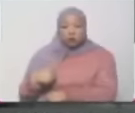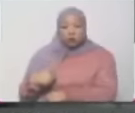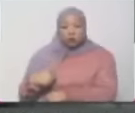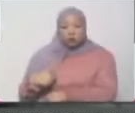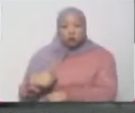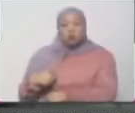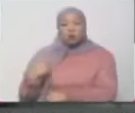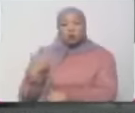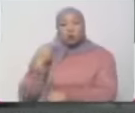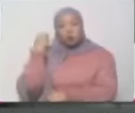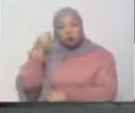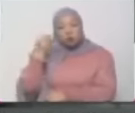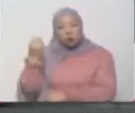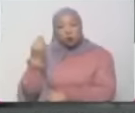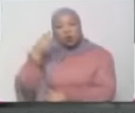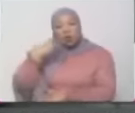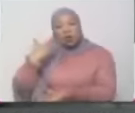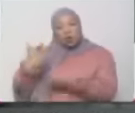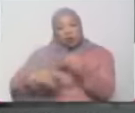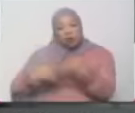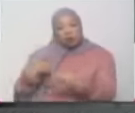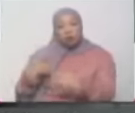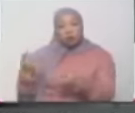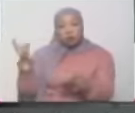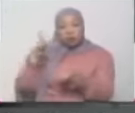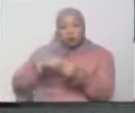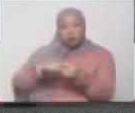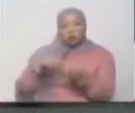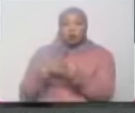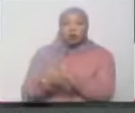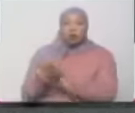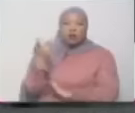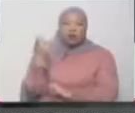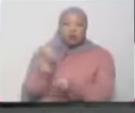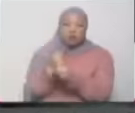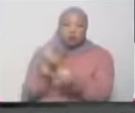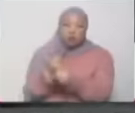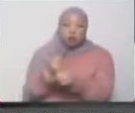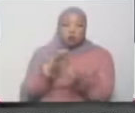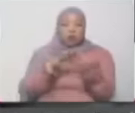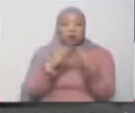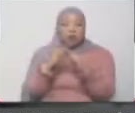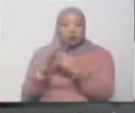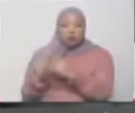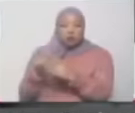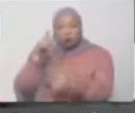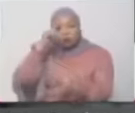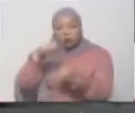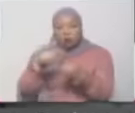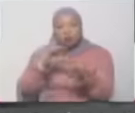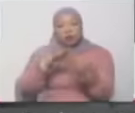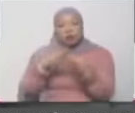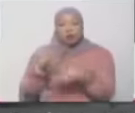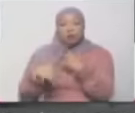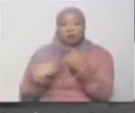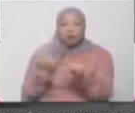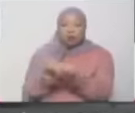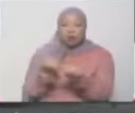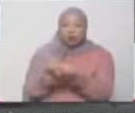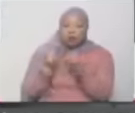y crear una dinámica que también forme, que creo que es lo que nos falta, al comunero, al que va a dirigir la comuna. Así más o menos veo